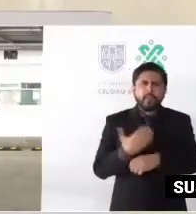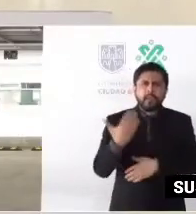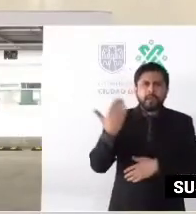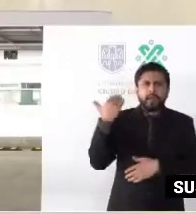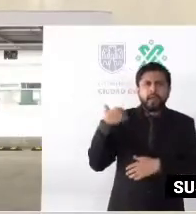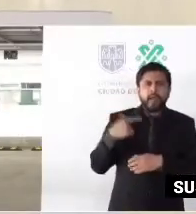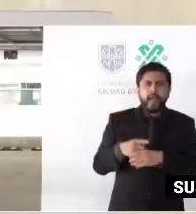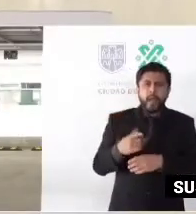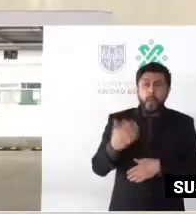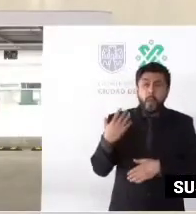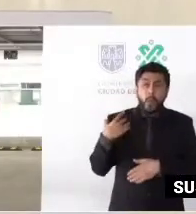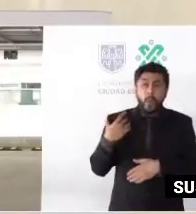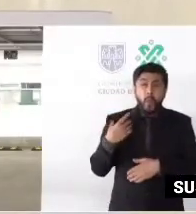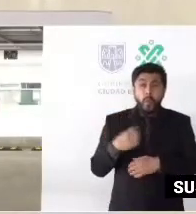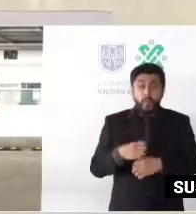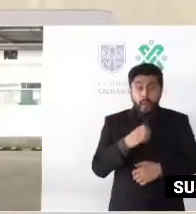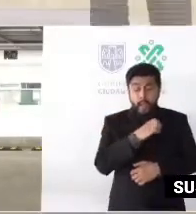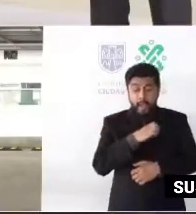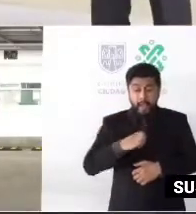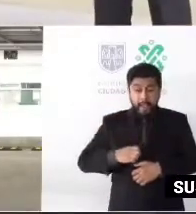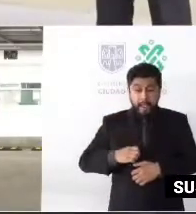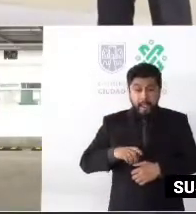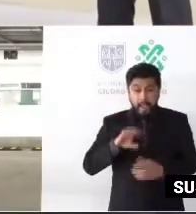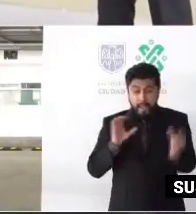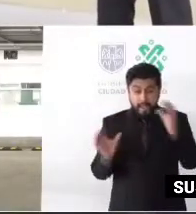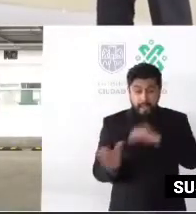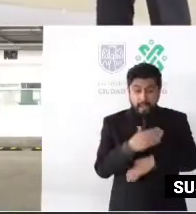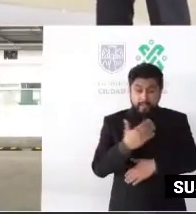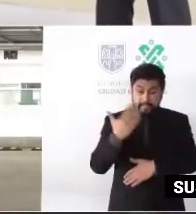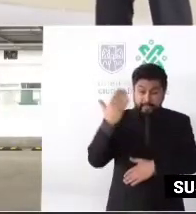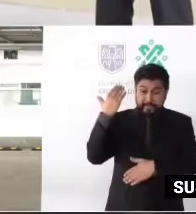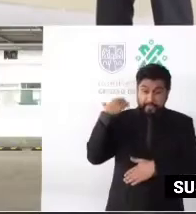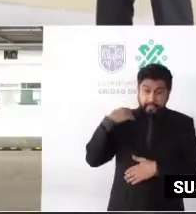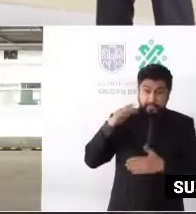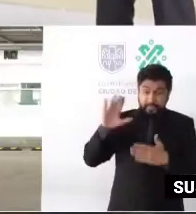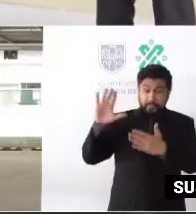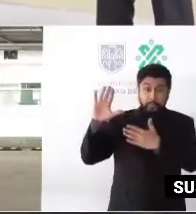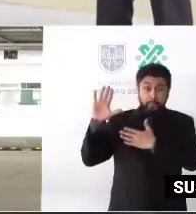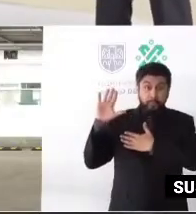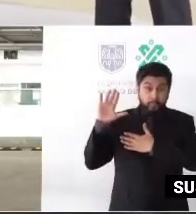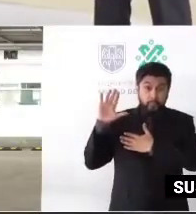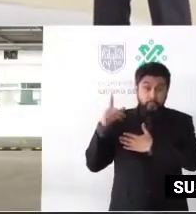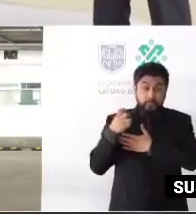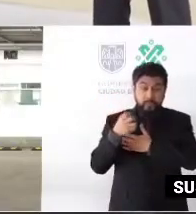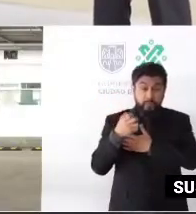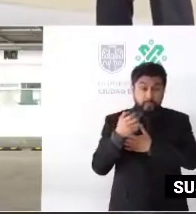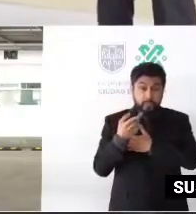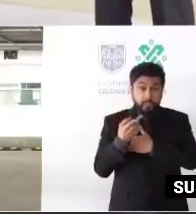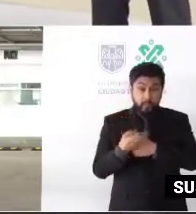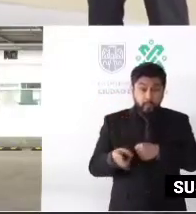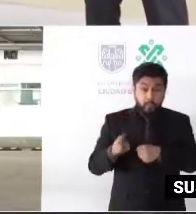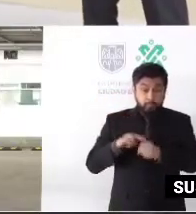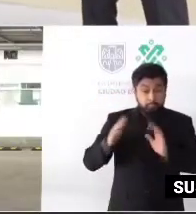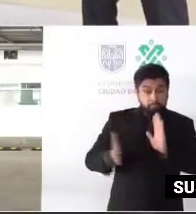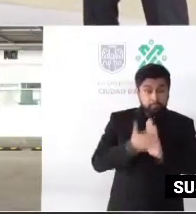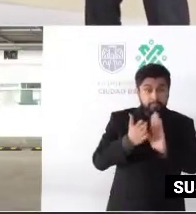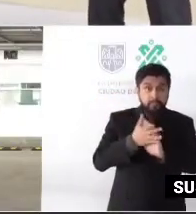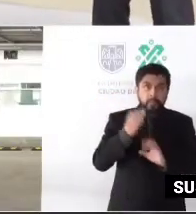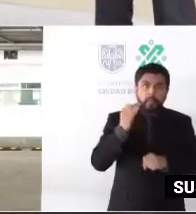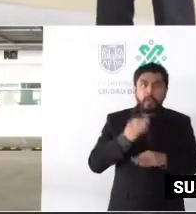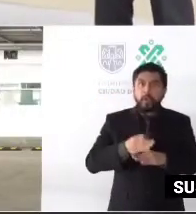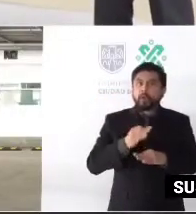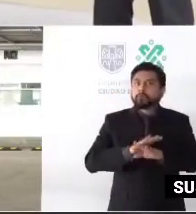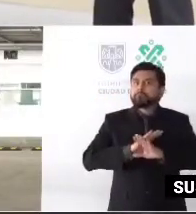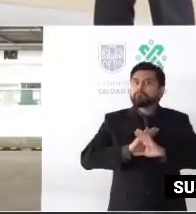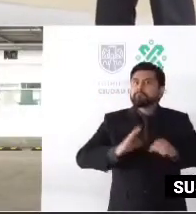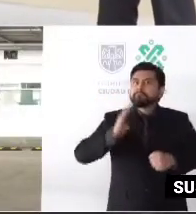de campaña de la jefa de gobierno, Claudia Sheinbaum, fue una promesa, pues está en este momento, es una promesa